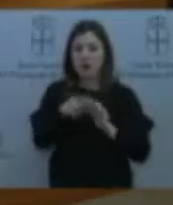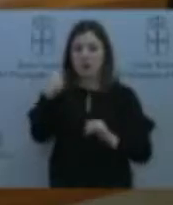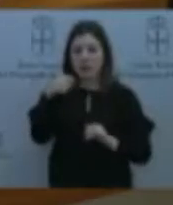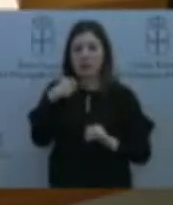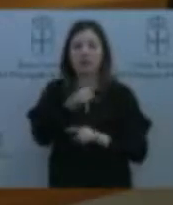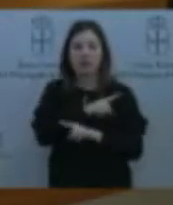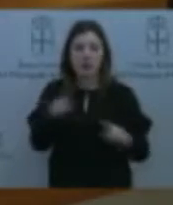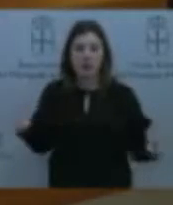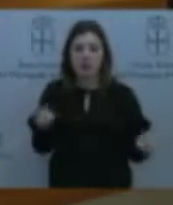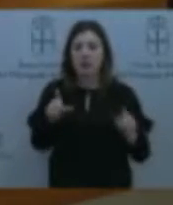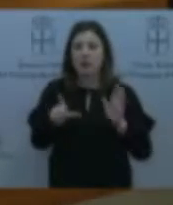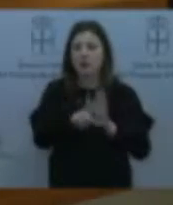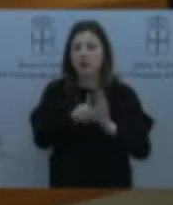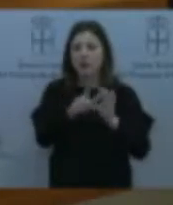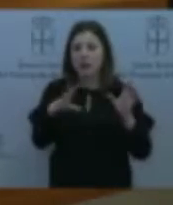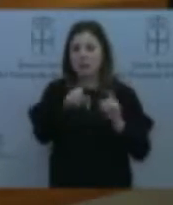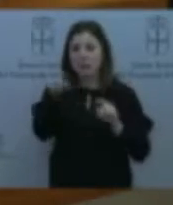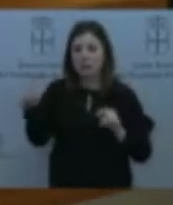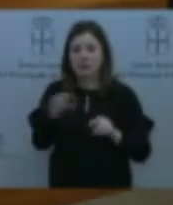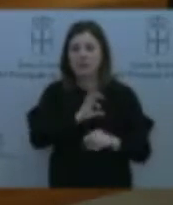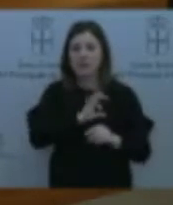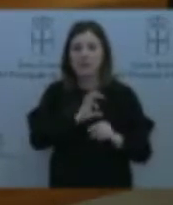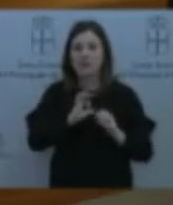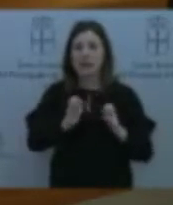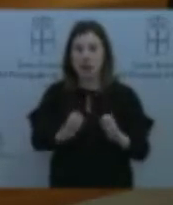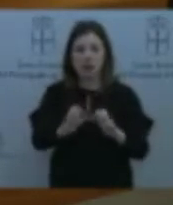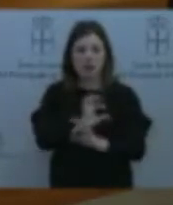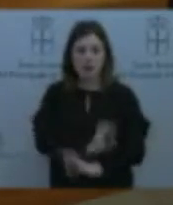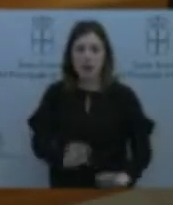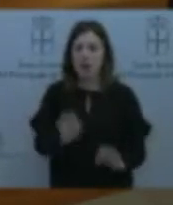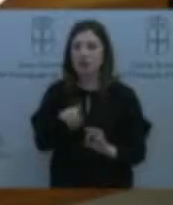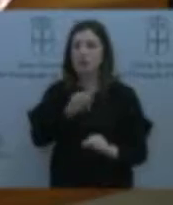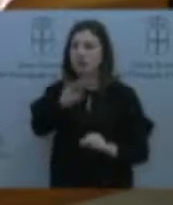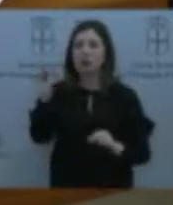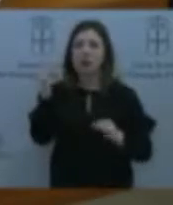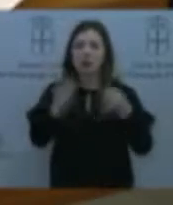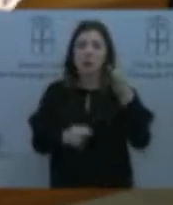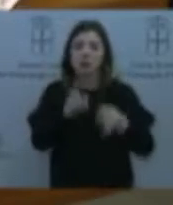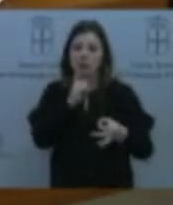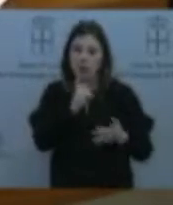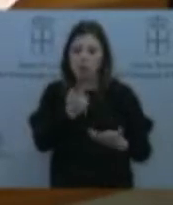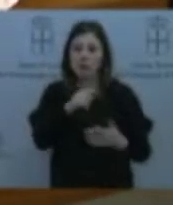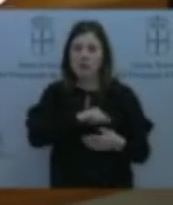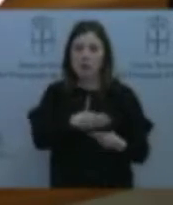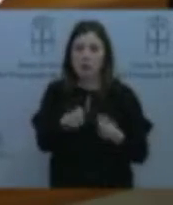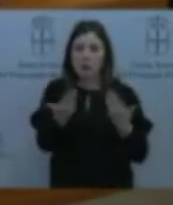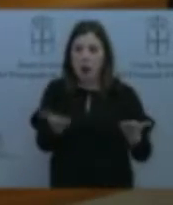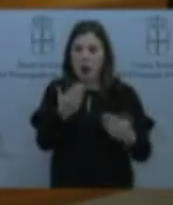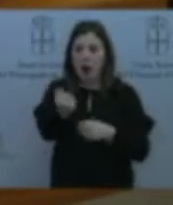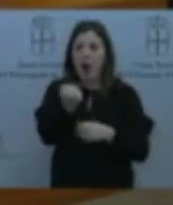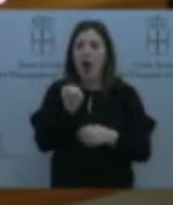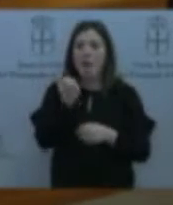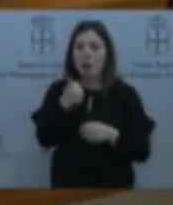nada. Pregunten a la justicia sobre cuál es la sensación que tienen del apoyo que ha tenido la justicia aquí, cada vez que ha venido la fiscal general